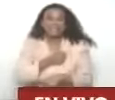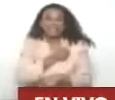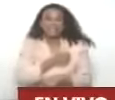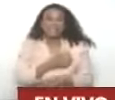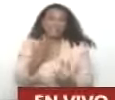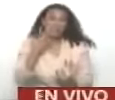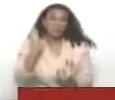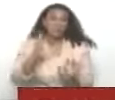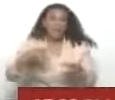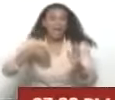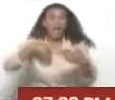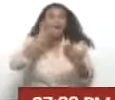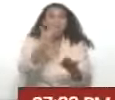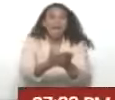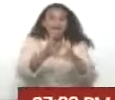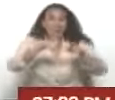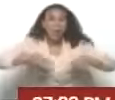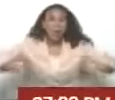¿Verdad? Porque me llevó hasta el estadio.